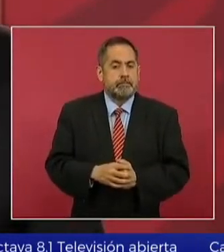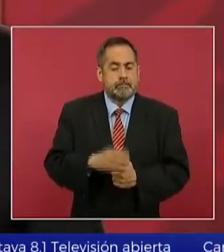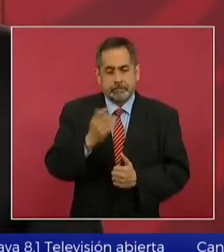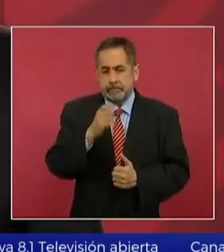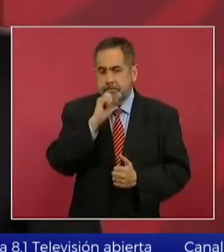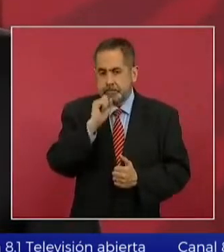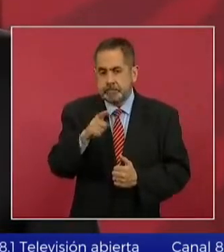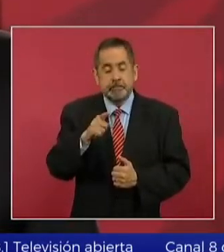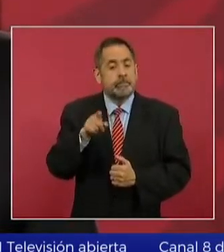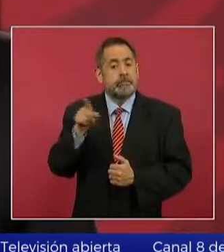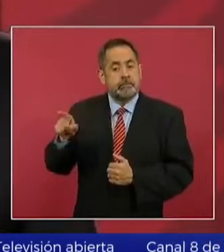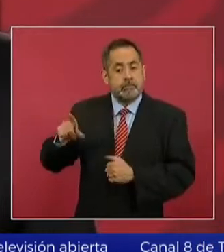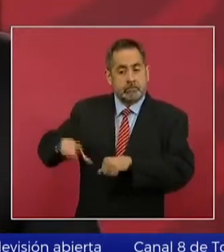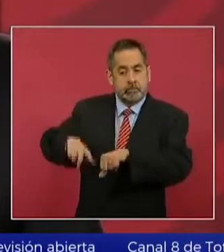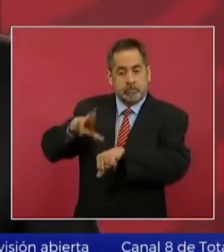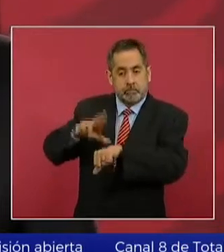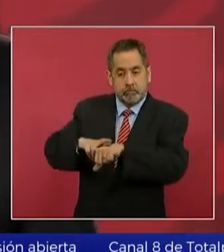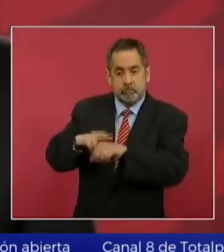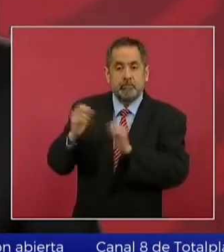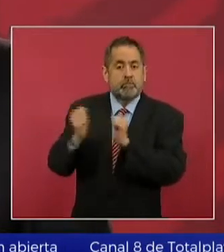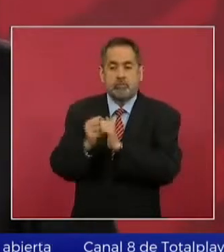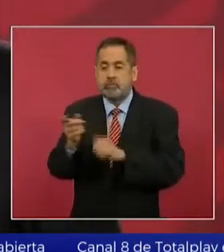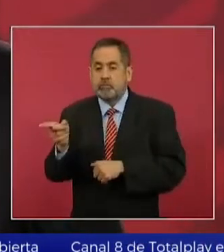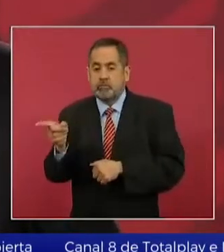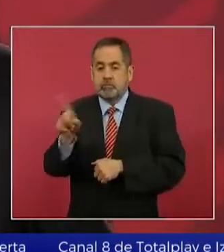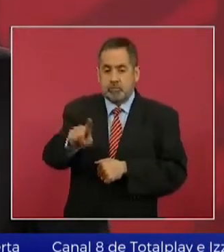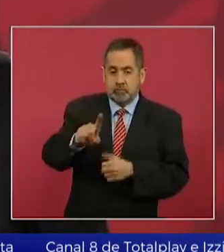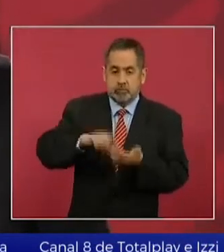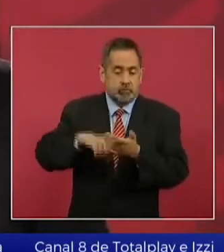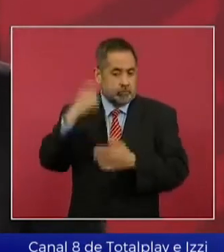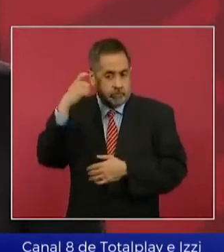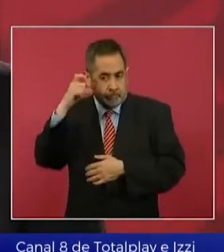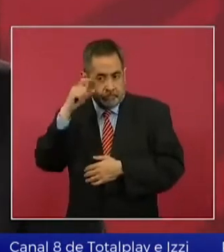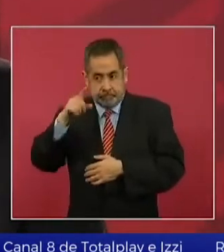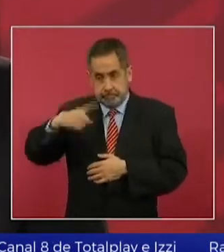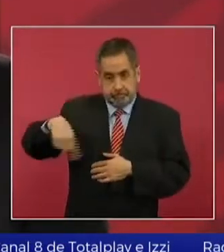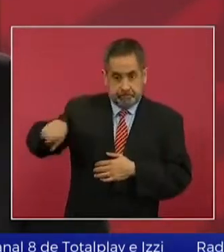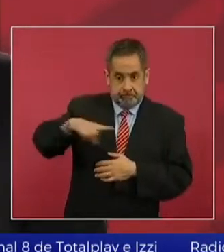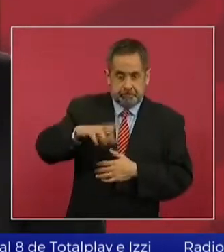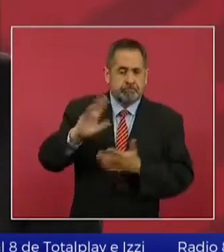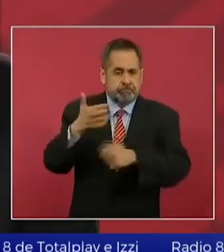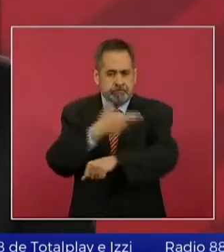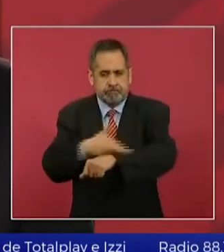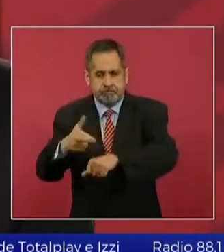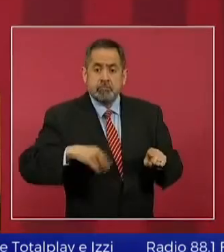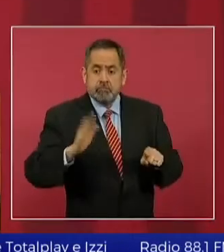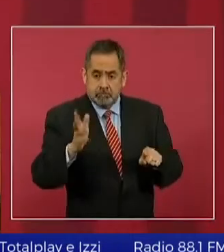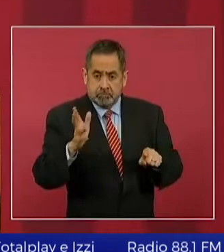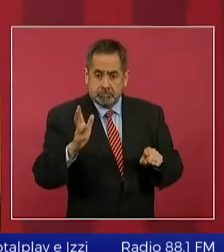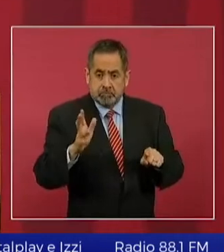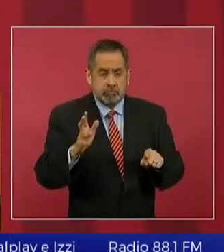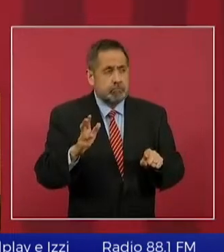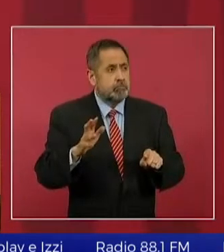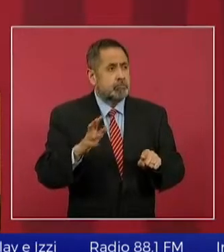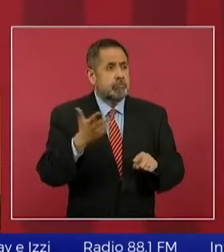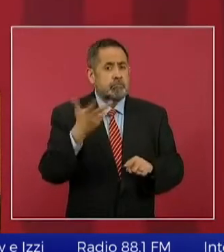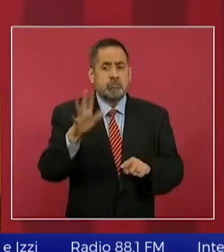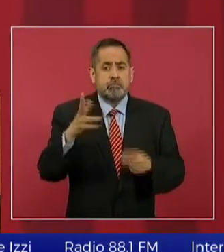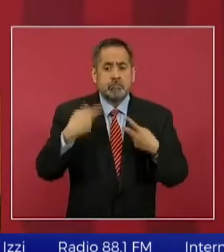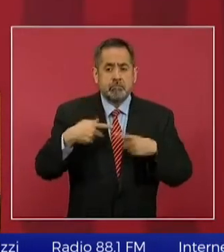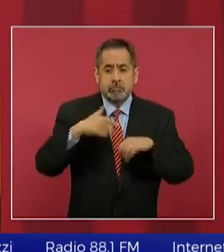ya también el gobernador con las autoridades de Querétaro están actuando, ya tienen detenidos a más de